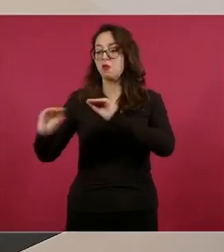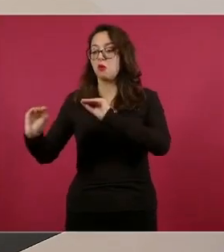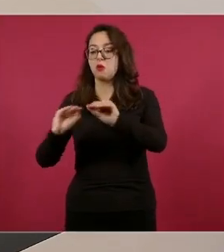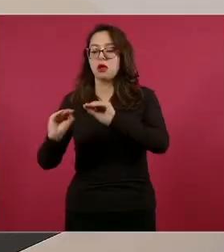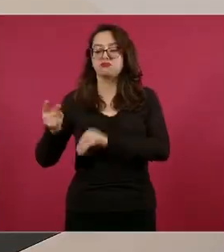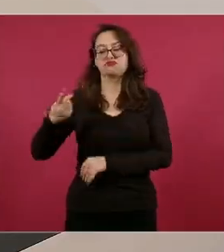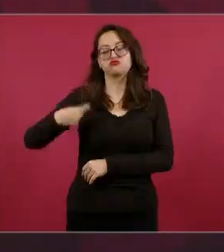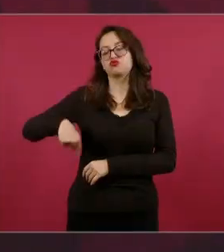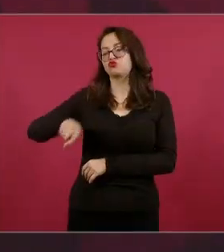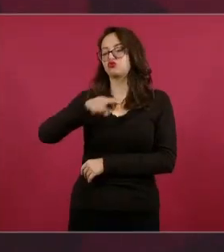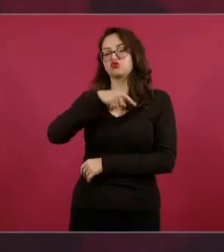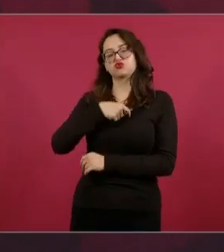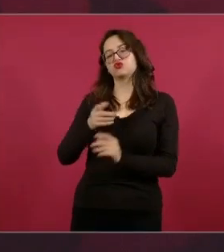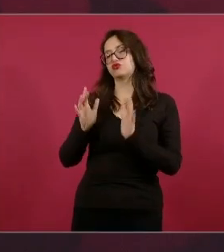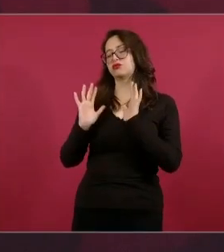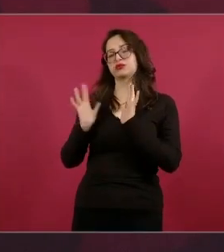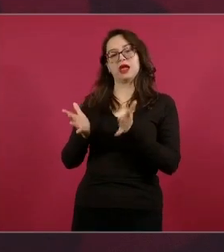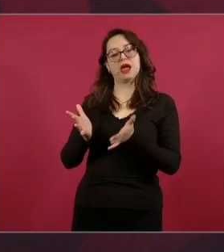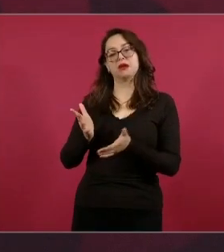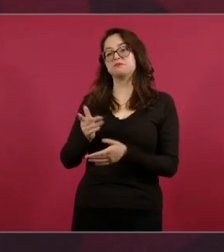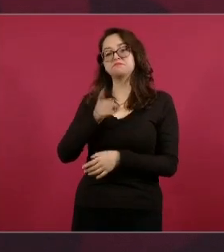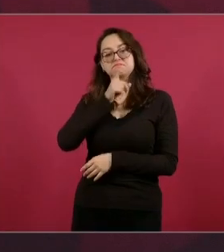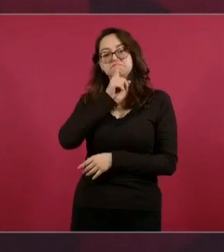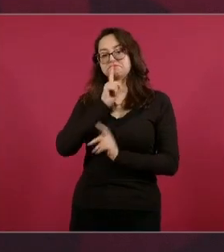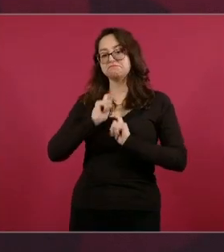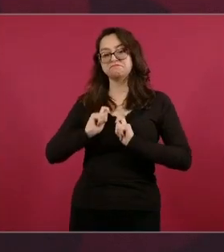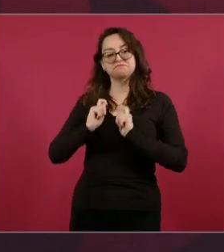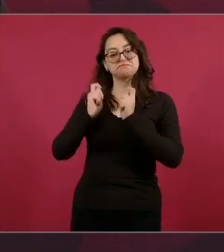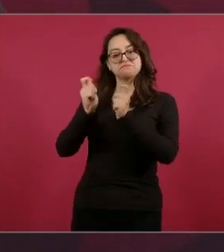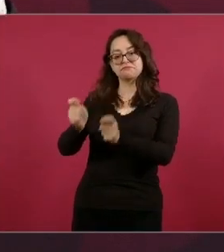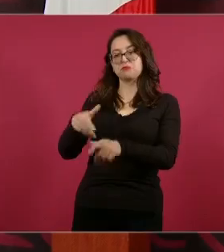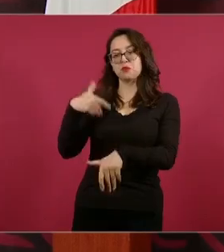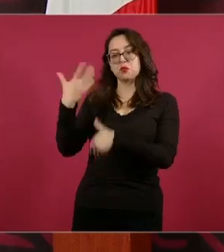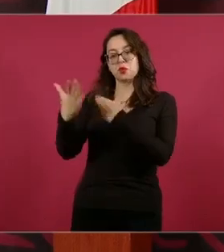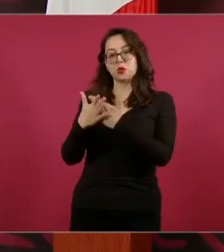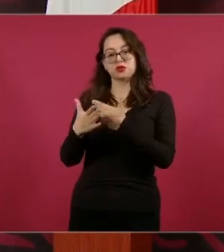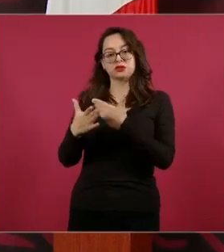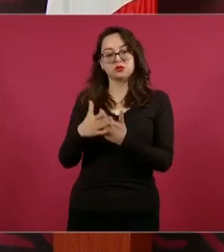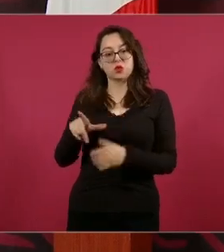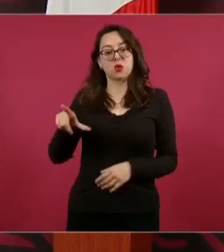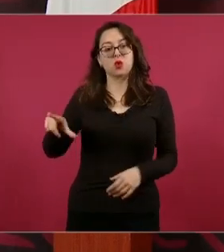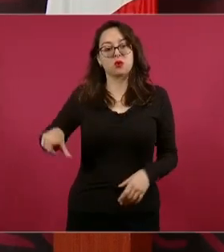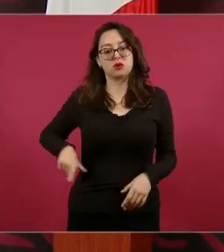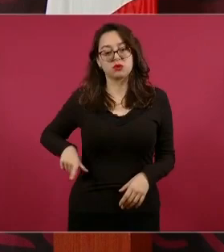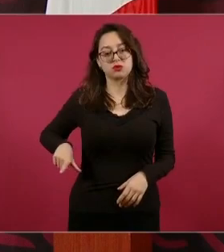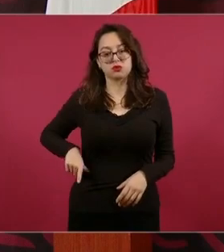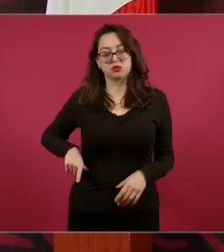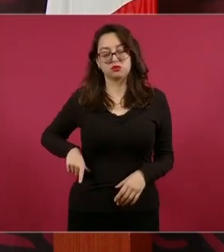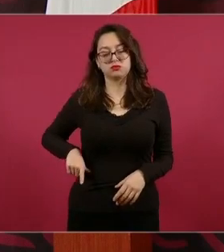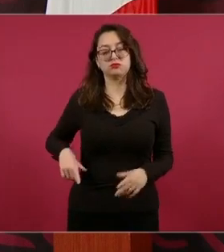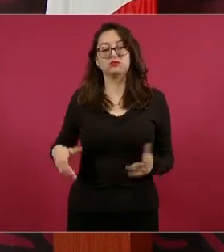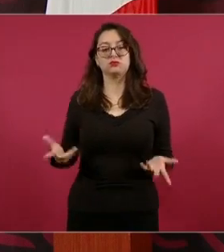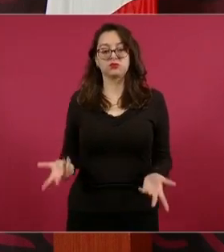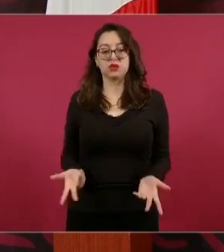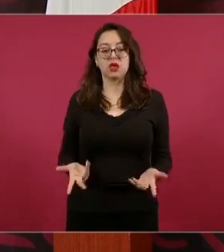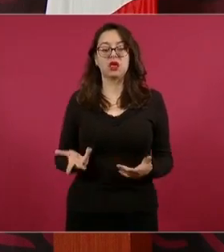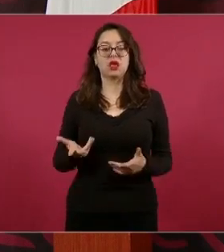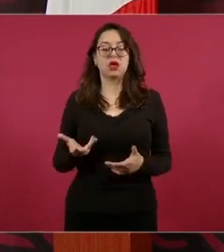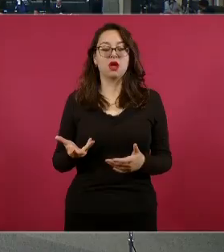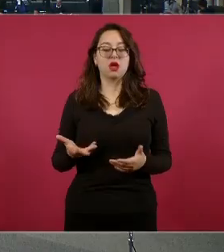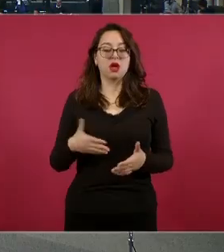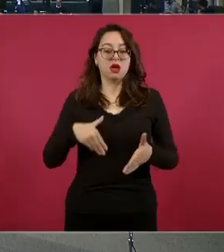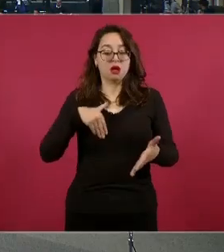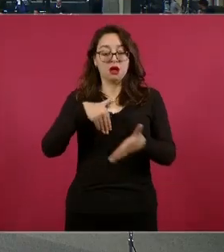se van a quedar suscritos todos los convenios para la administración de los puertos,